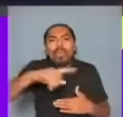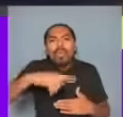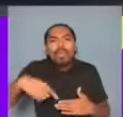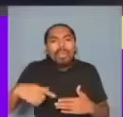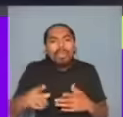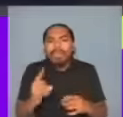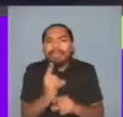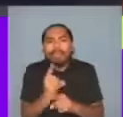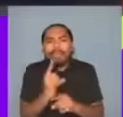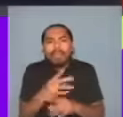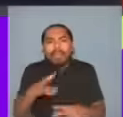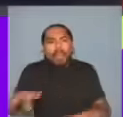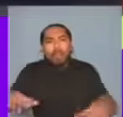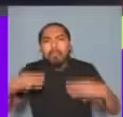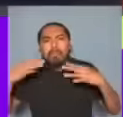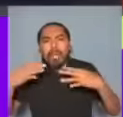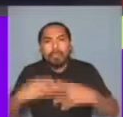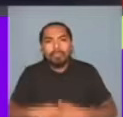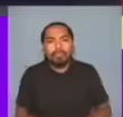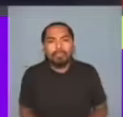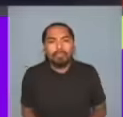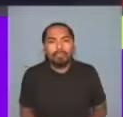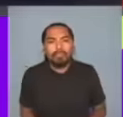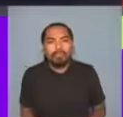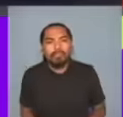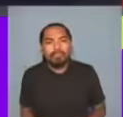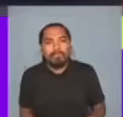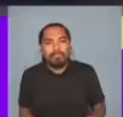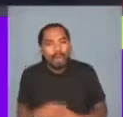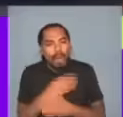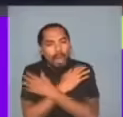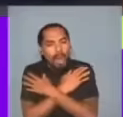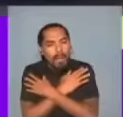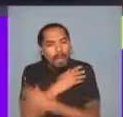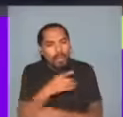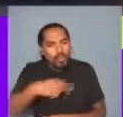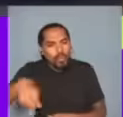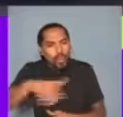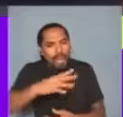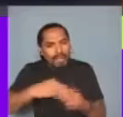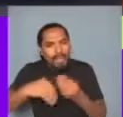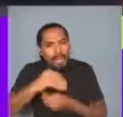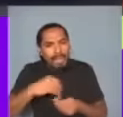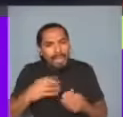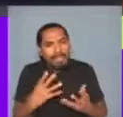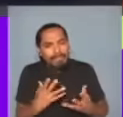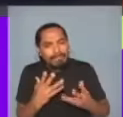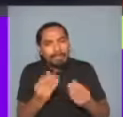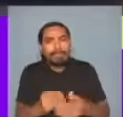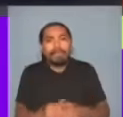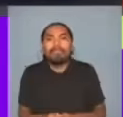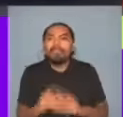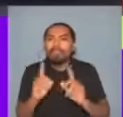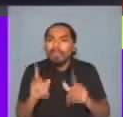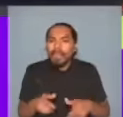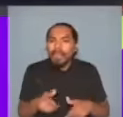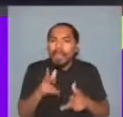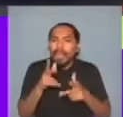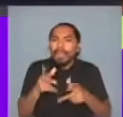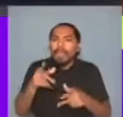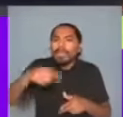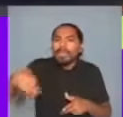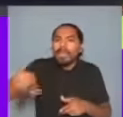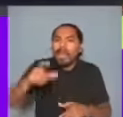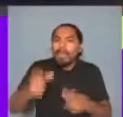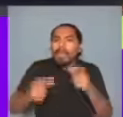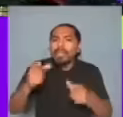comunicación. Así que bueno, el abrazo grande a la familia, por supuesto, y también decirle a la gente que nos pregunta permanentemente